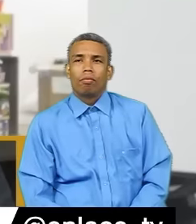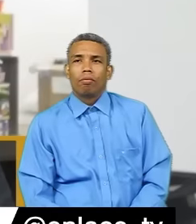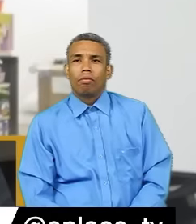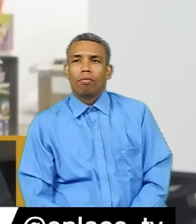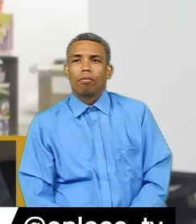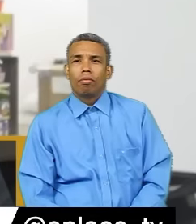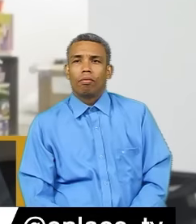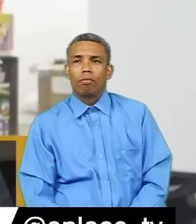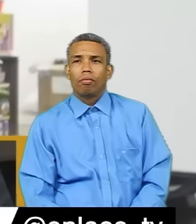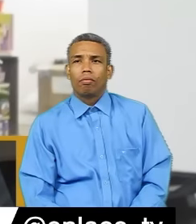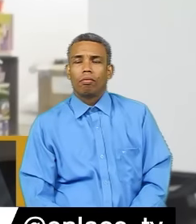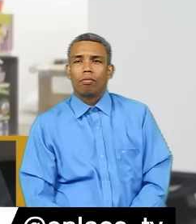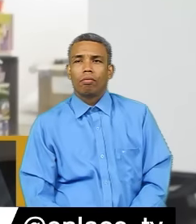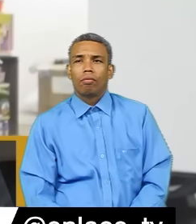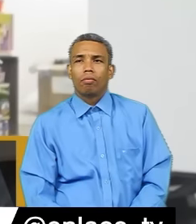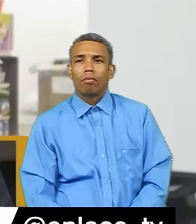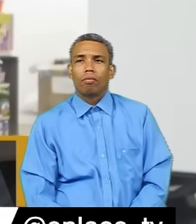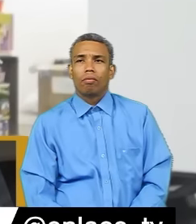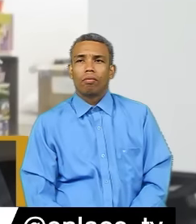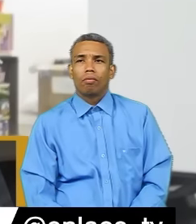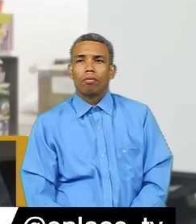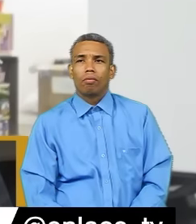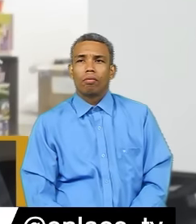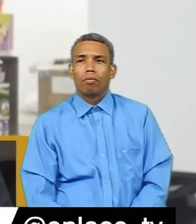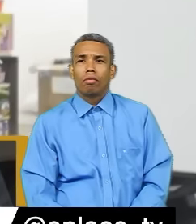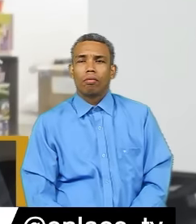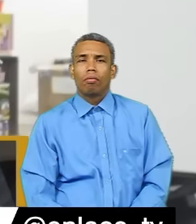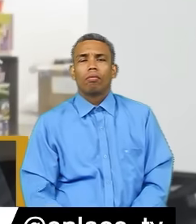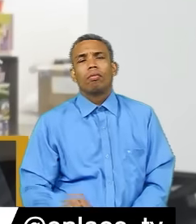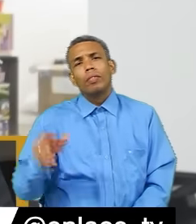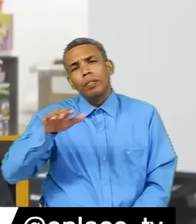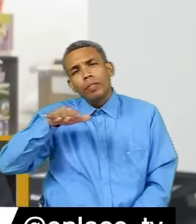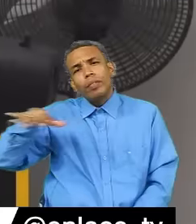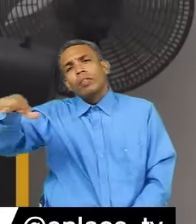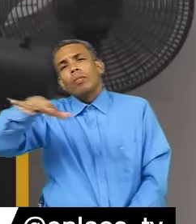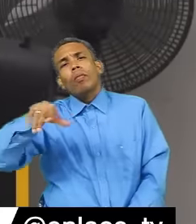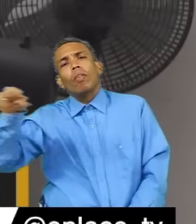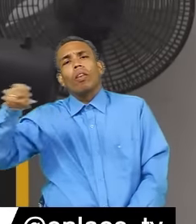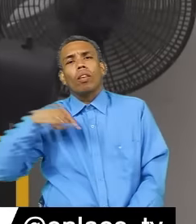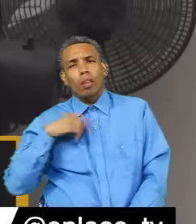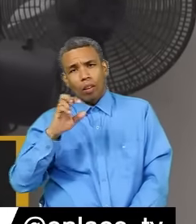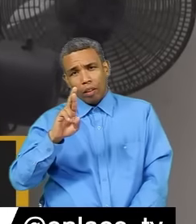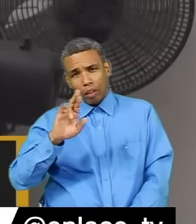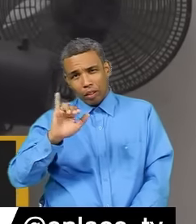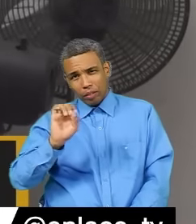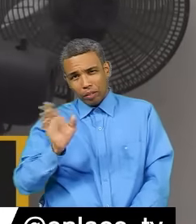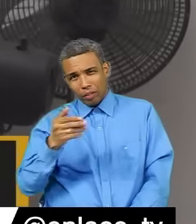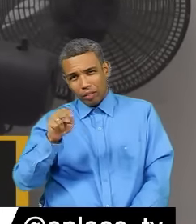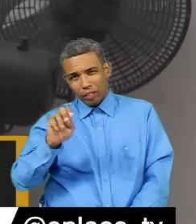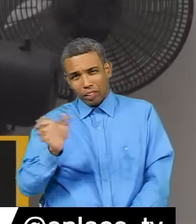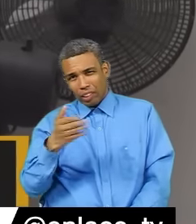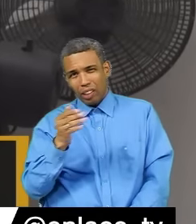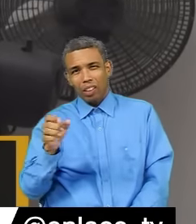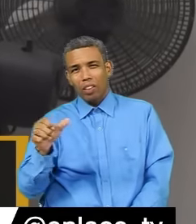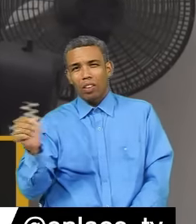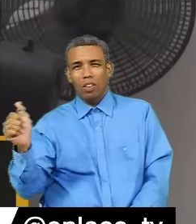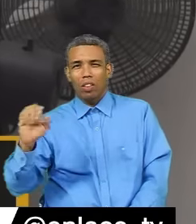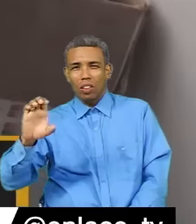Corregimientos que se encuentran ubicados en el sector del Bajo Río Negro y en el sur de Cesar. Está San Rafael de